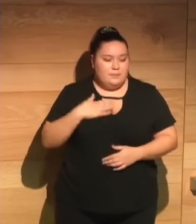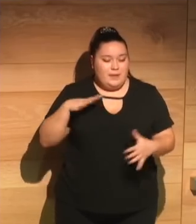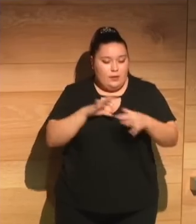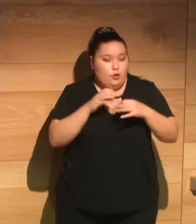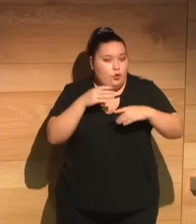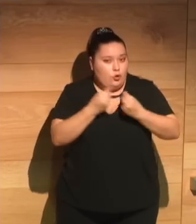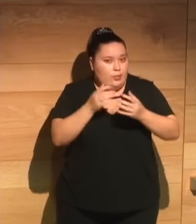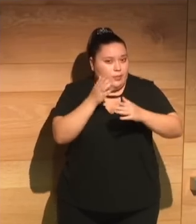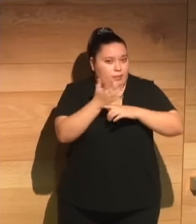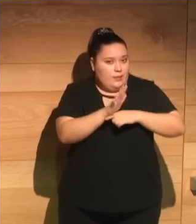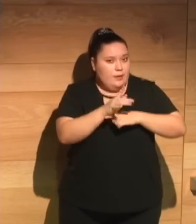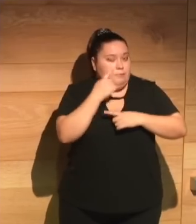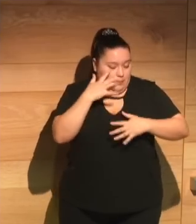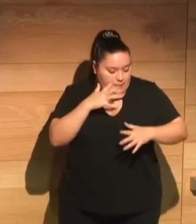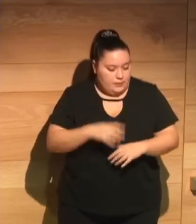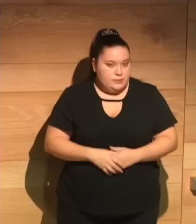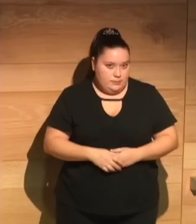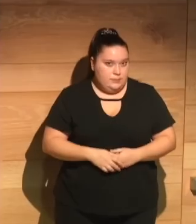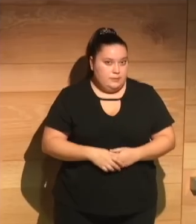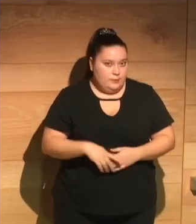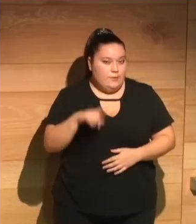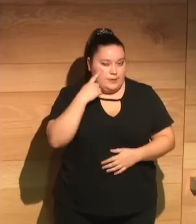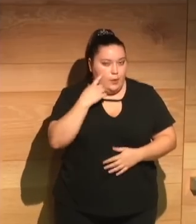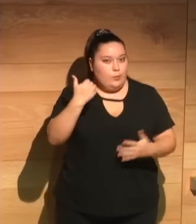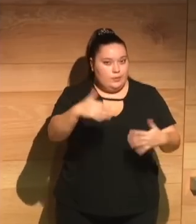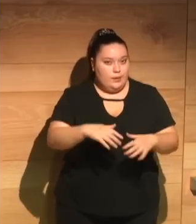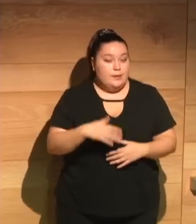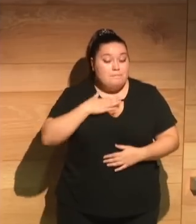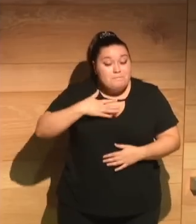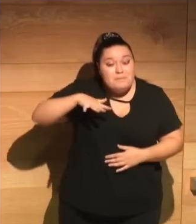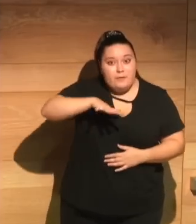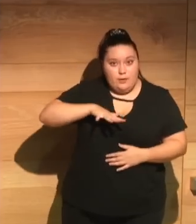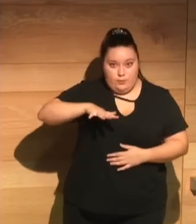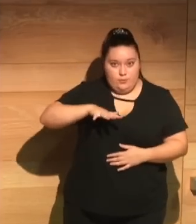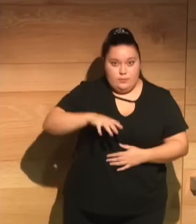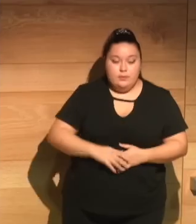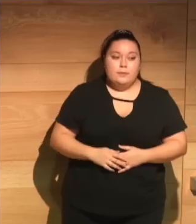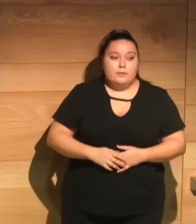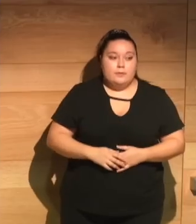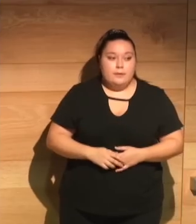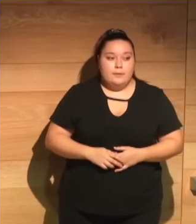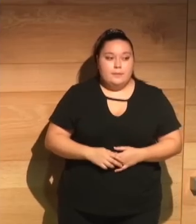con el cine vais a flipar, que ya llegará el tema. Es que en mi barrio, es que ya tengo que... Mira,